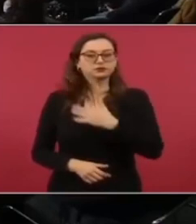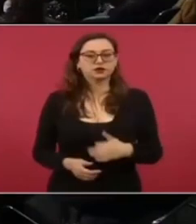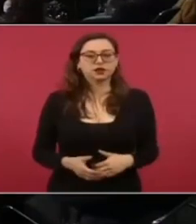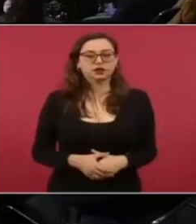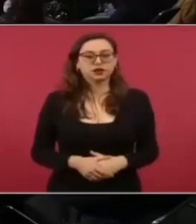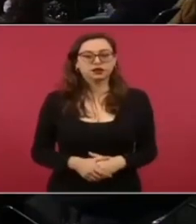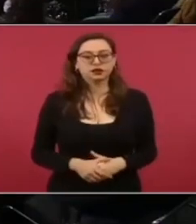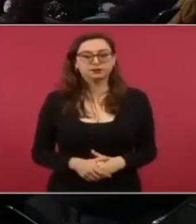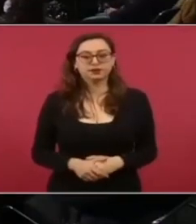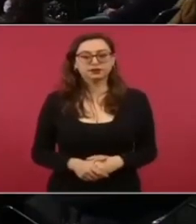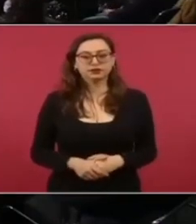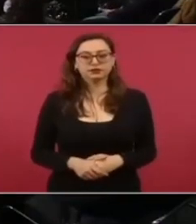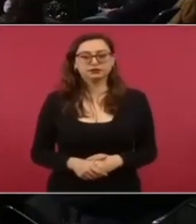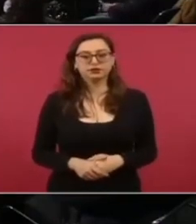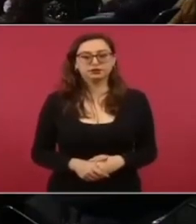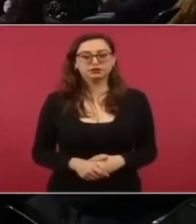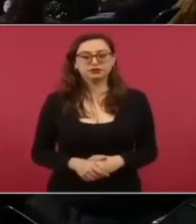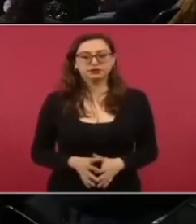¿Puedo?